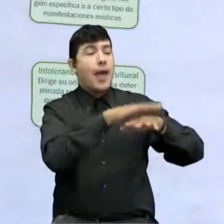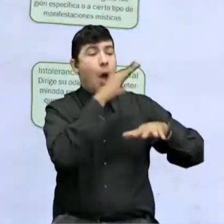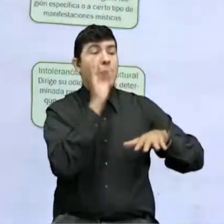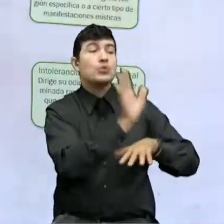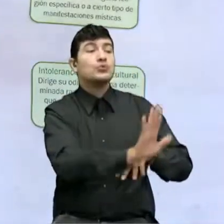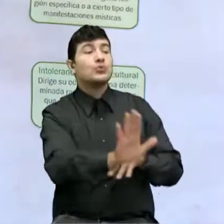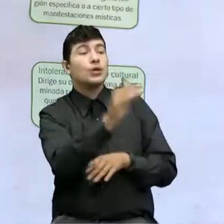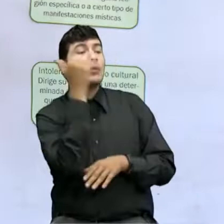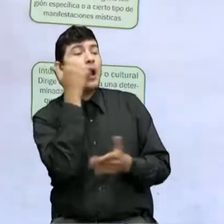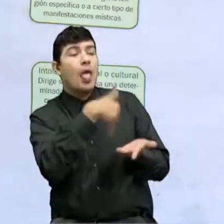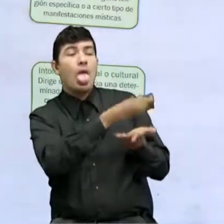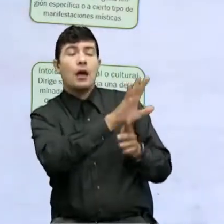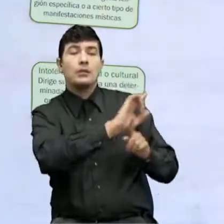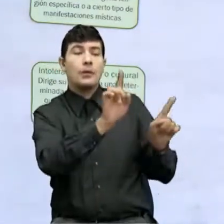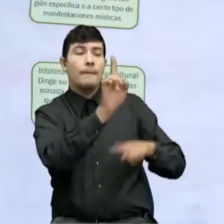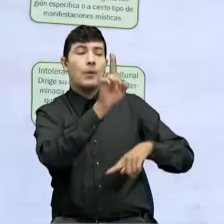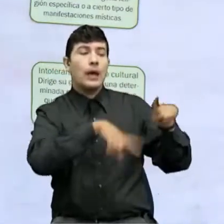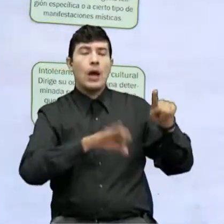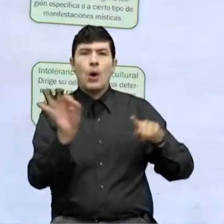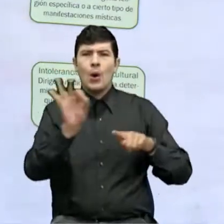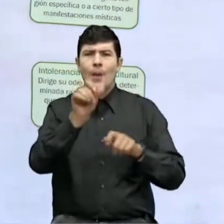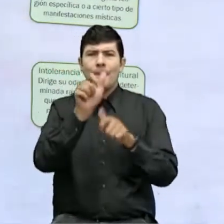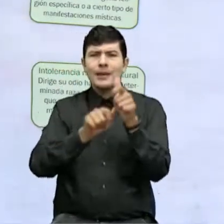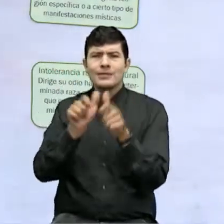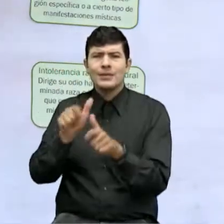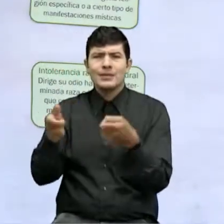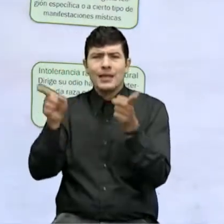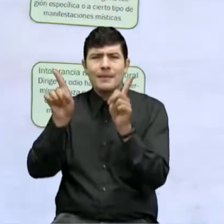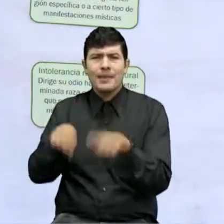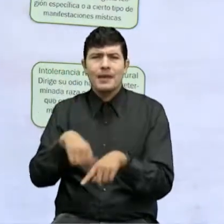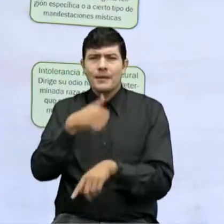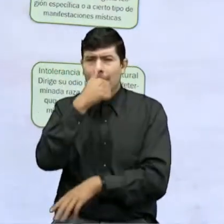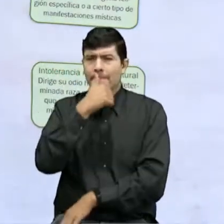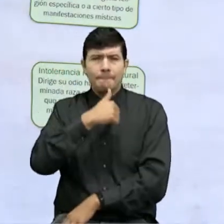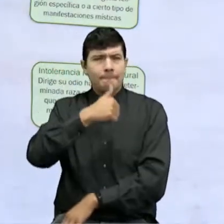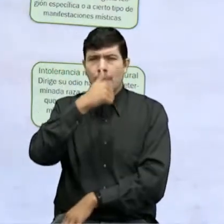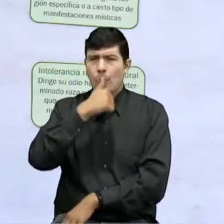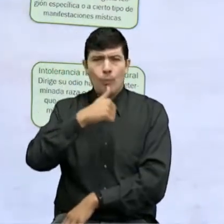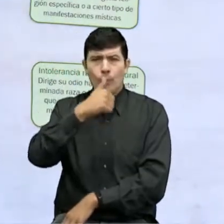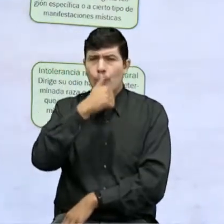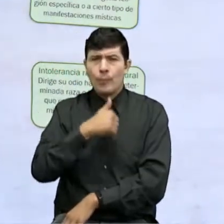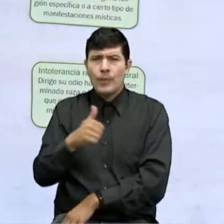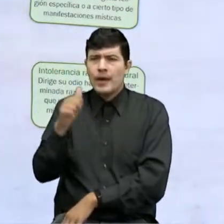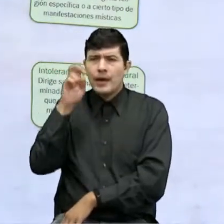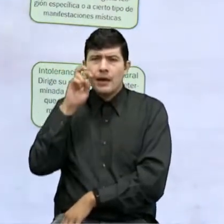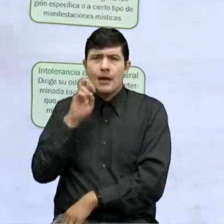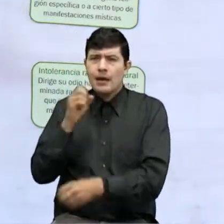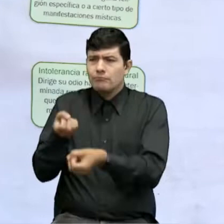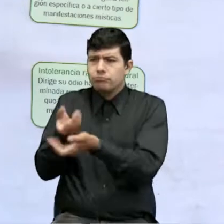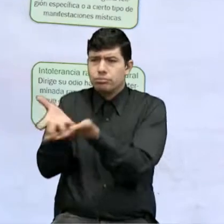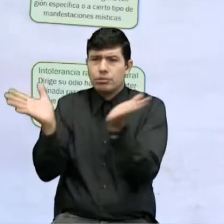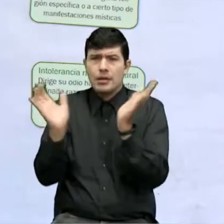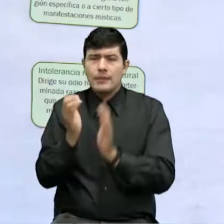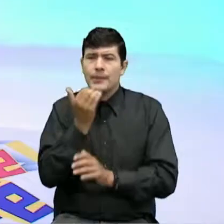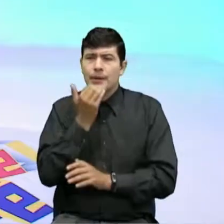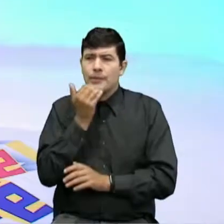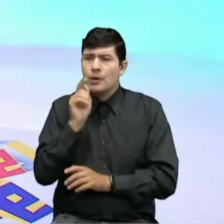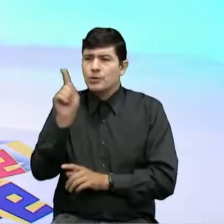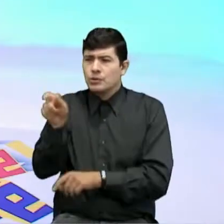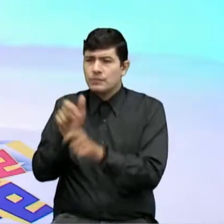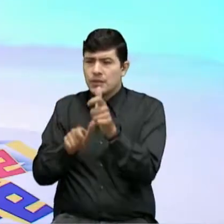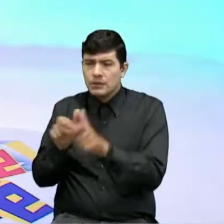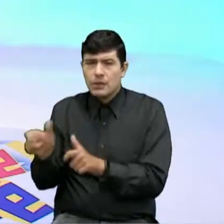pueden estar. O también las personas que son son intolerantes con las personas de orientación sexual diversa. Sí, las